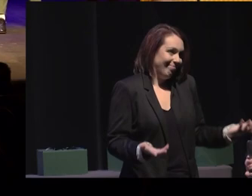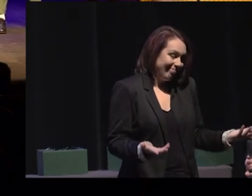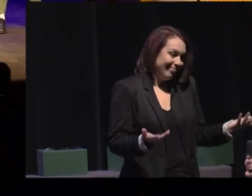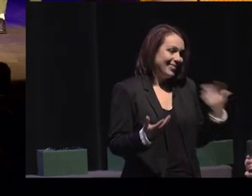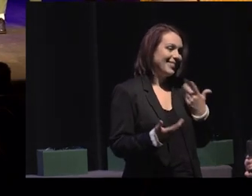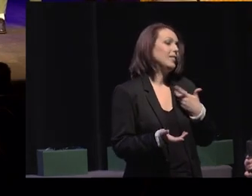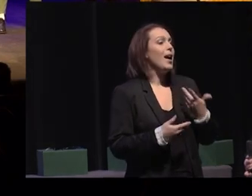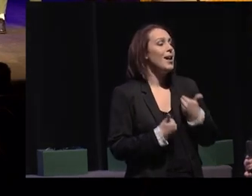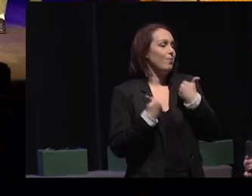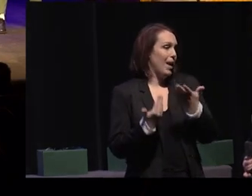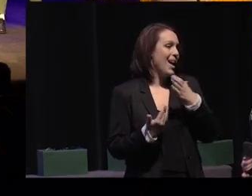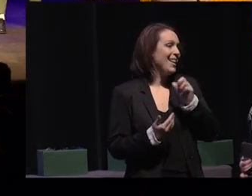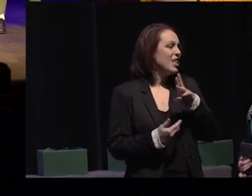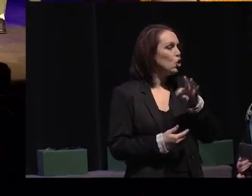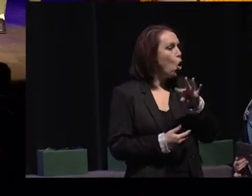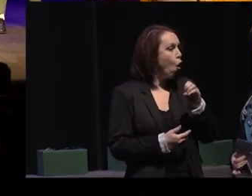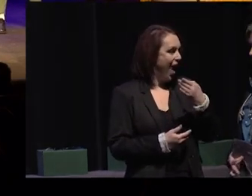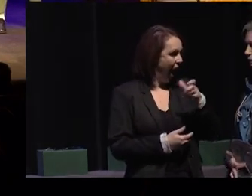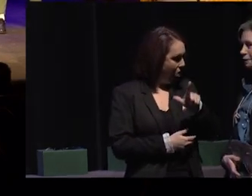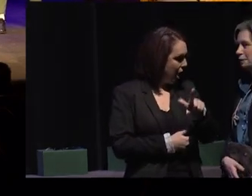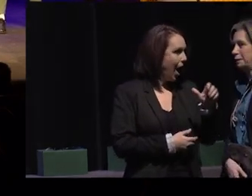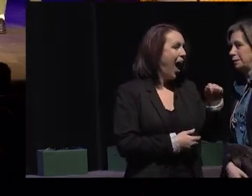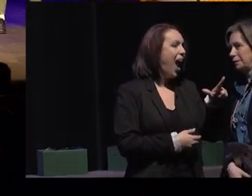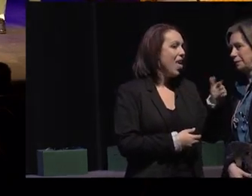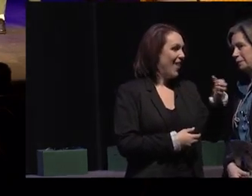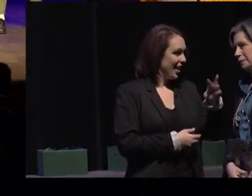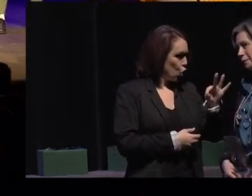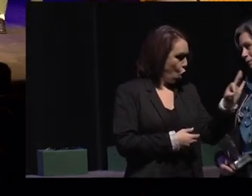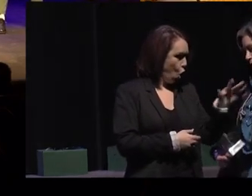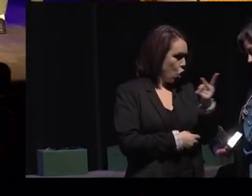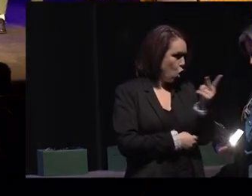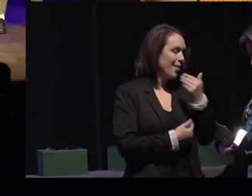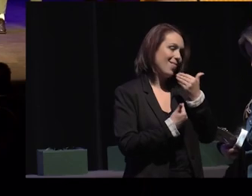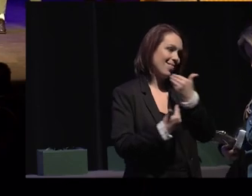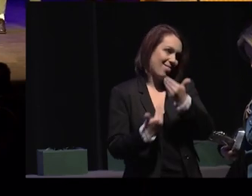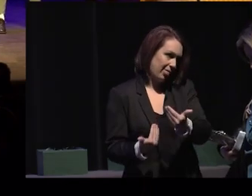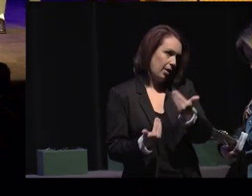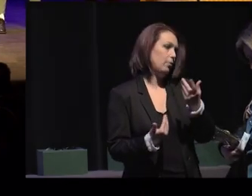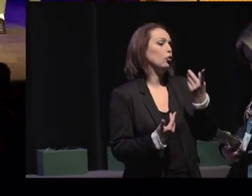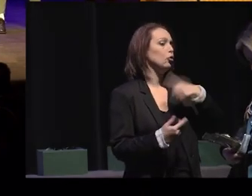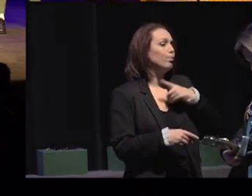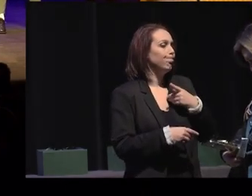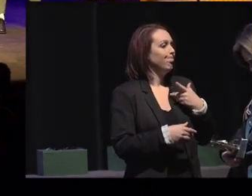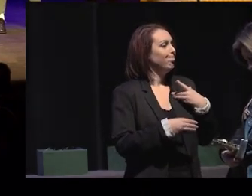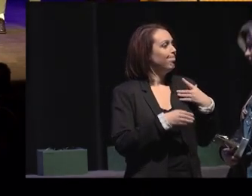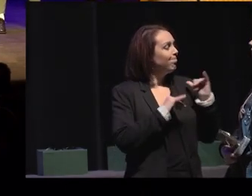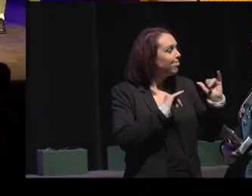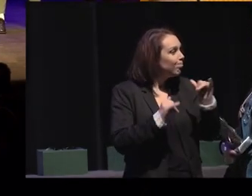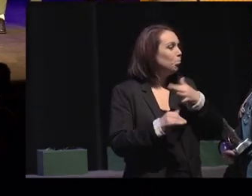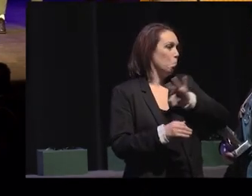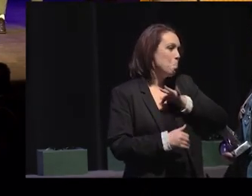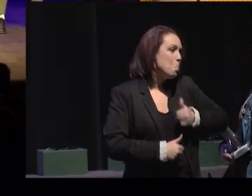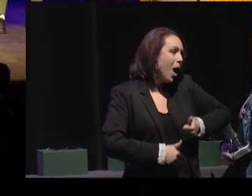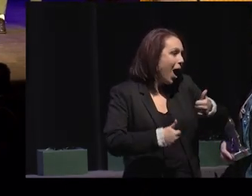a Cristóbal como a Alberto, muchísimas gracias por la invitación y que sigamos celebrando pues muchos más